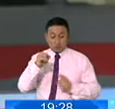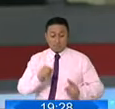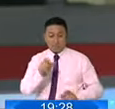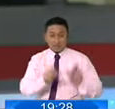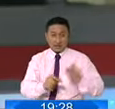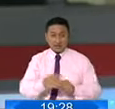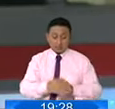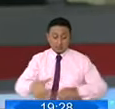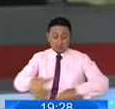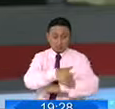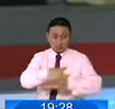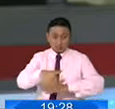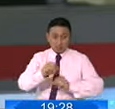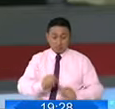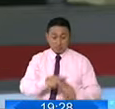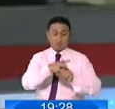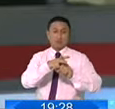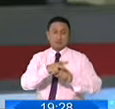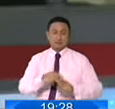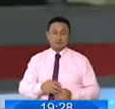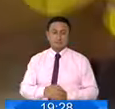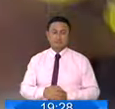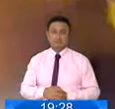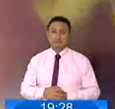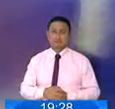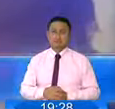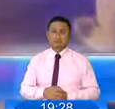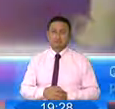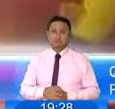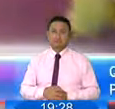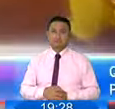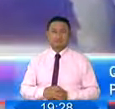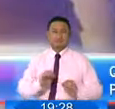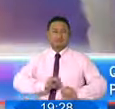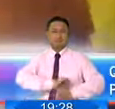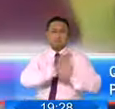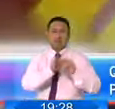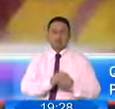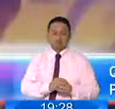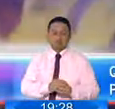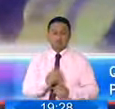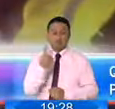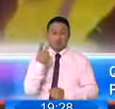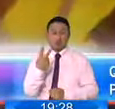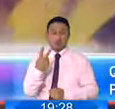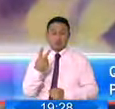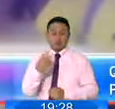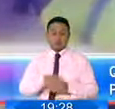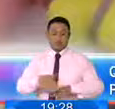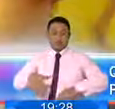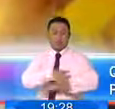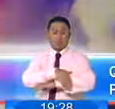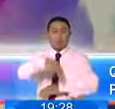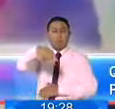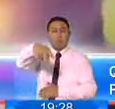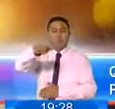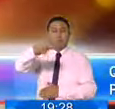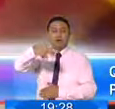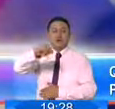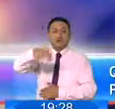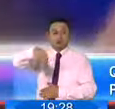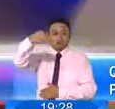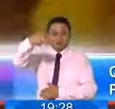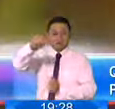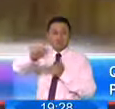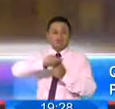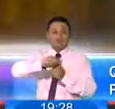que deambulaban al margen de la ley. Era de madrugada y dos amigos caminaban por la Panamericana Norte a la altura del ingreso a